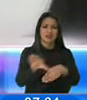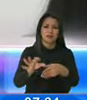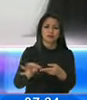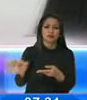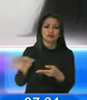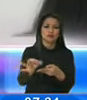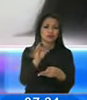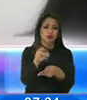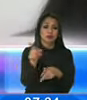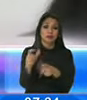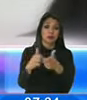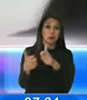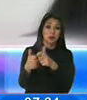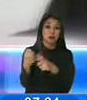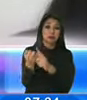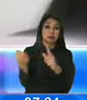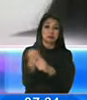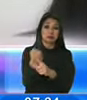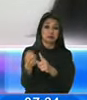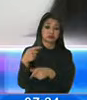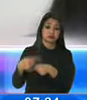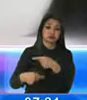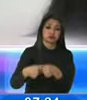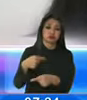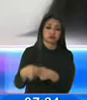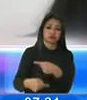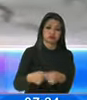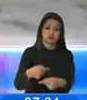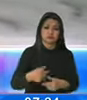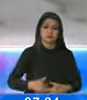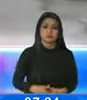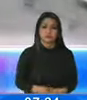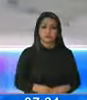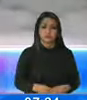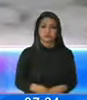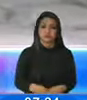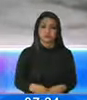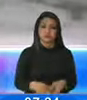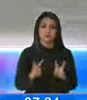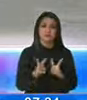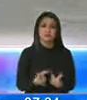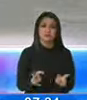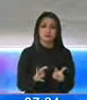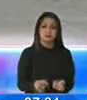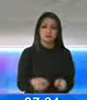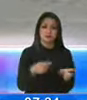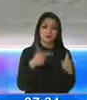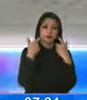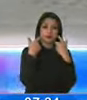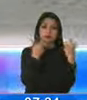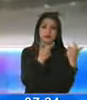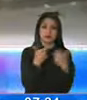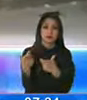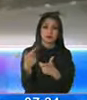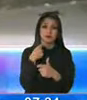a la violencia intrafamiliar, a este círculo de violencia. De las investigaciones que maneja la Fiscalía, se revela que hay una mayor incidencia de